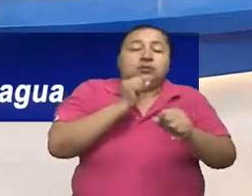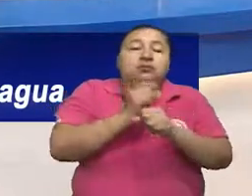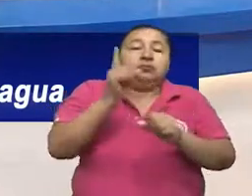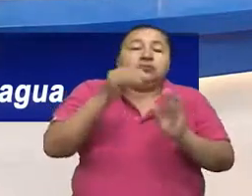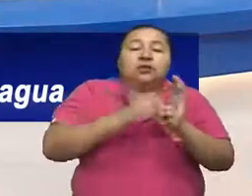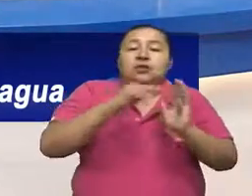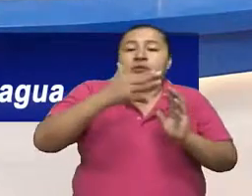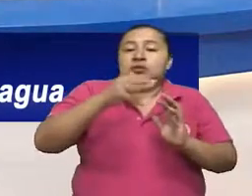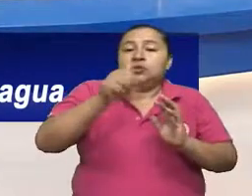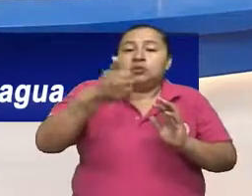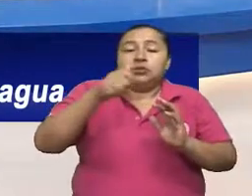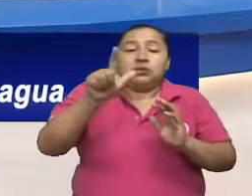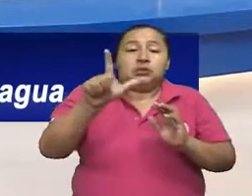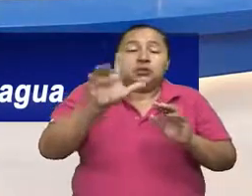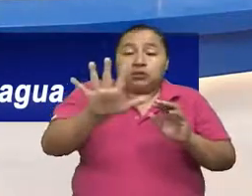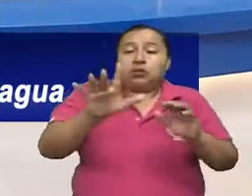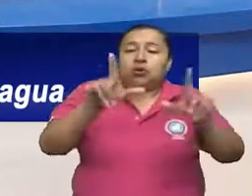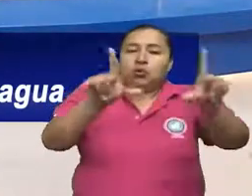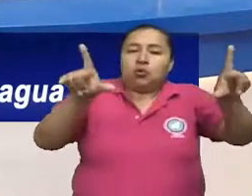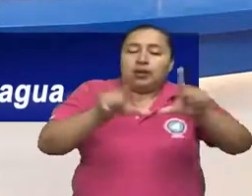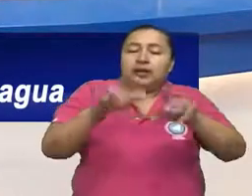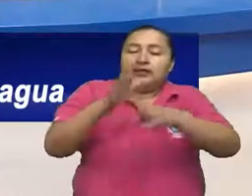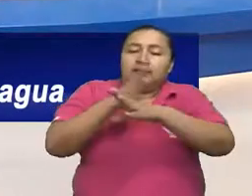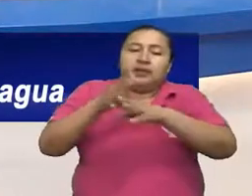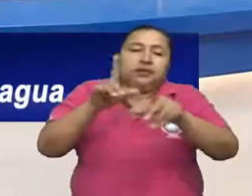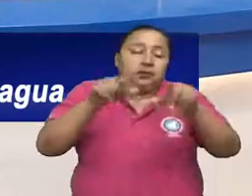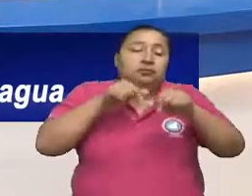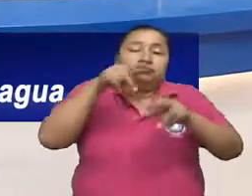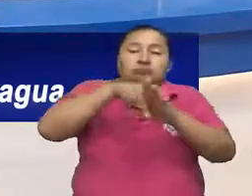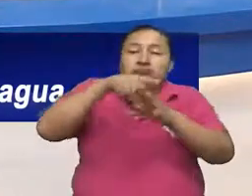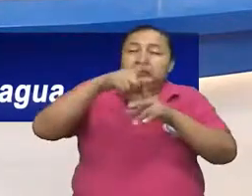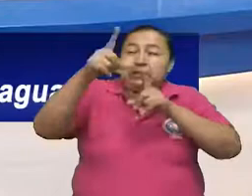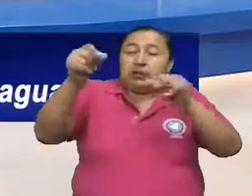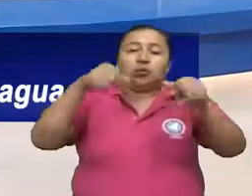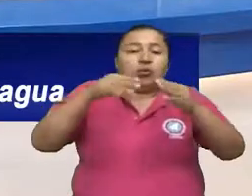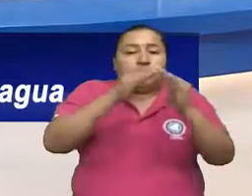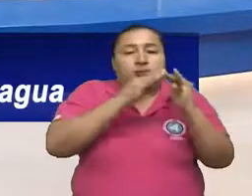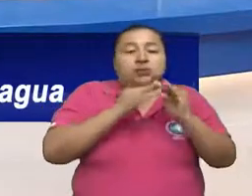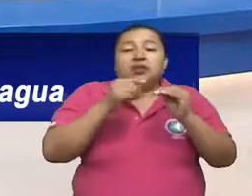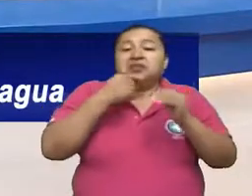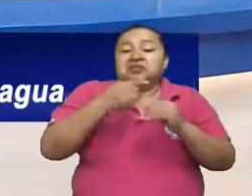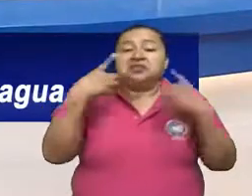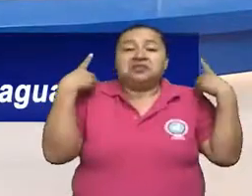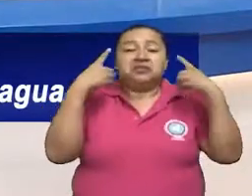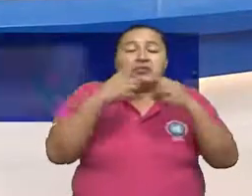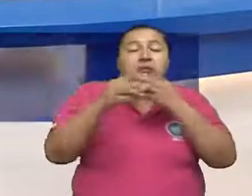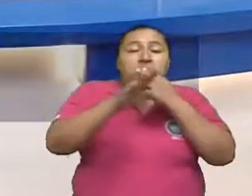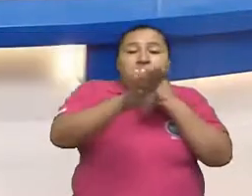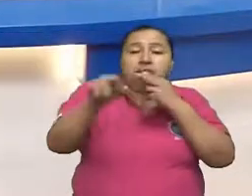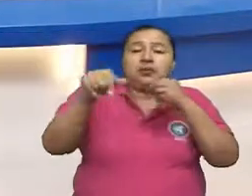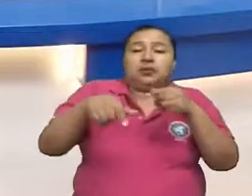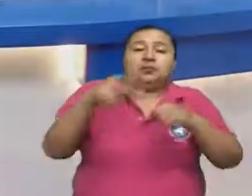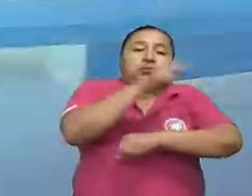de regulación en zonas urbanas y rurales, reporta la Dirección de Tránsito de la Policía Nacional.